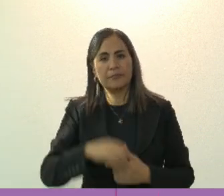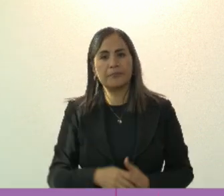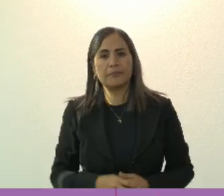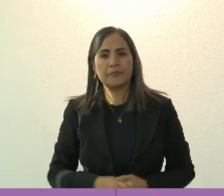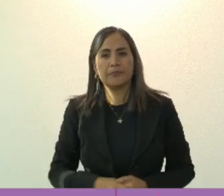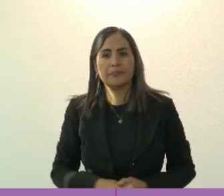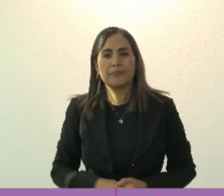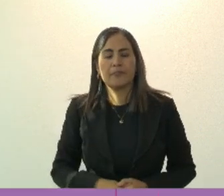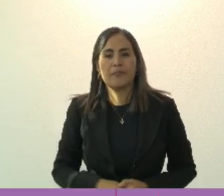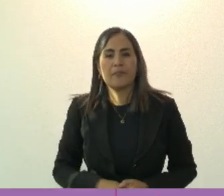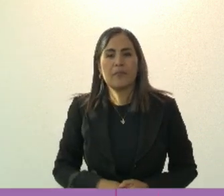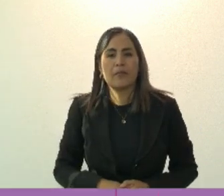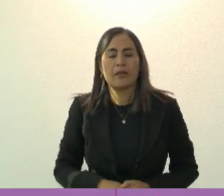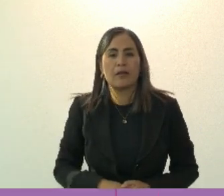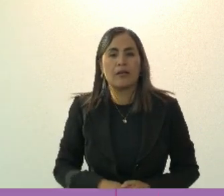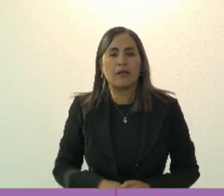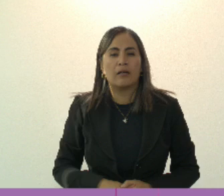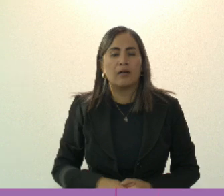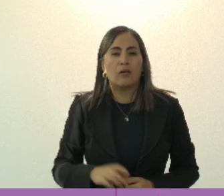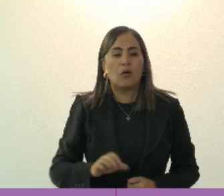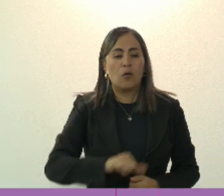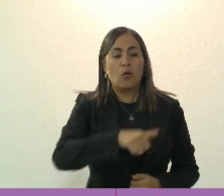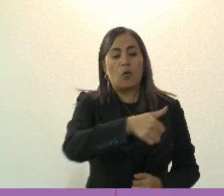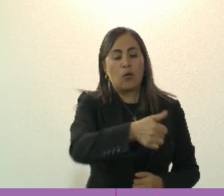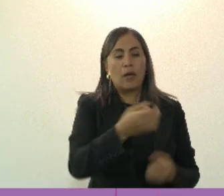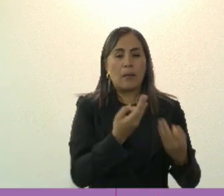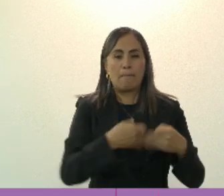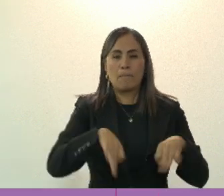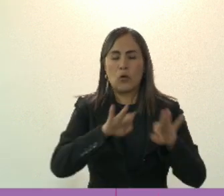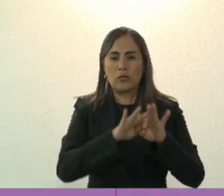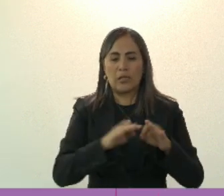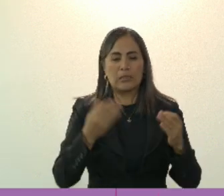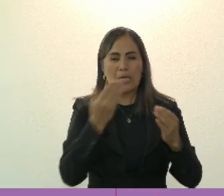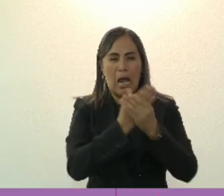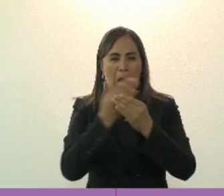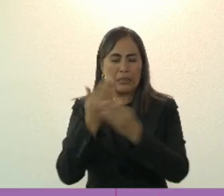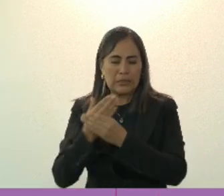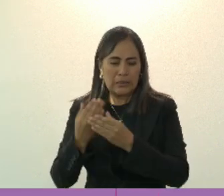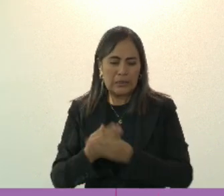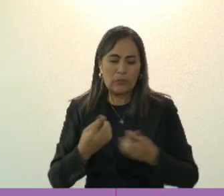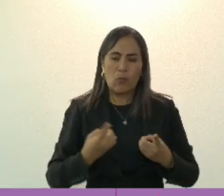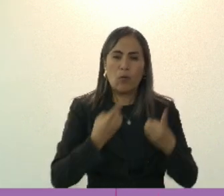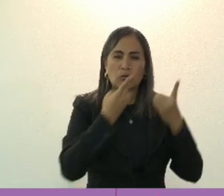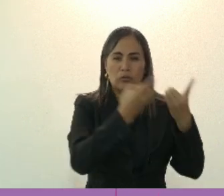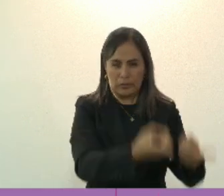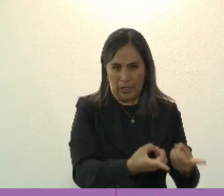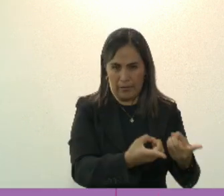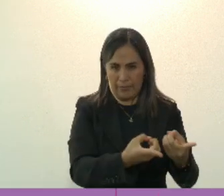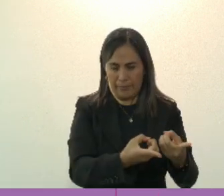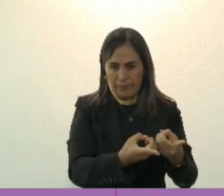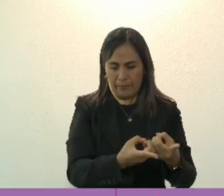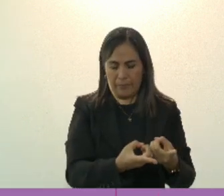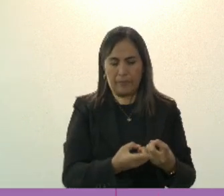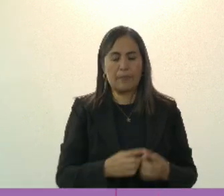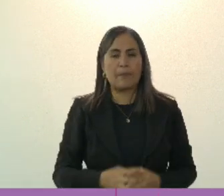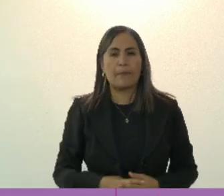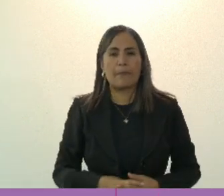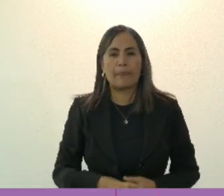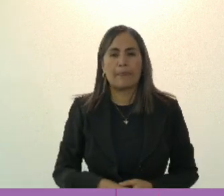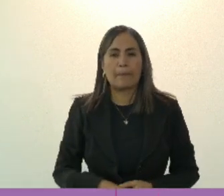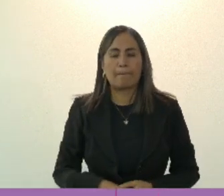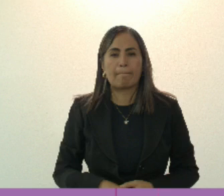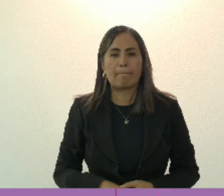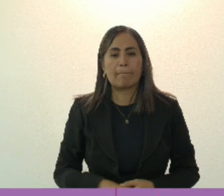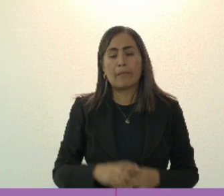de la importancia de entregar archivos es que el funcionario que recibe o